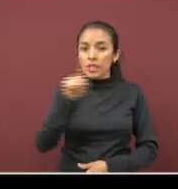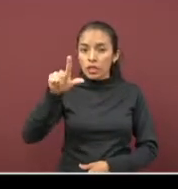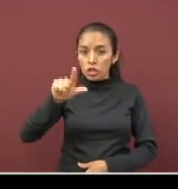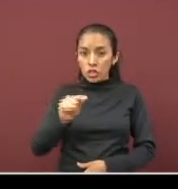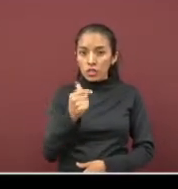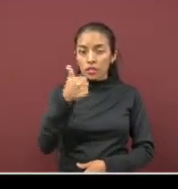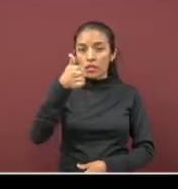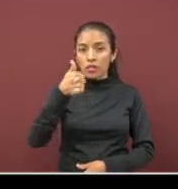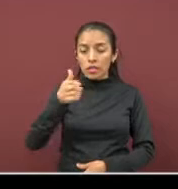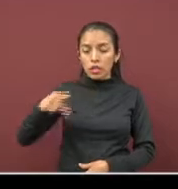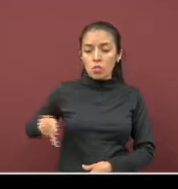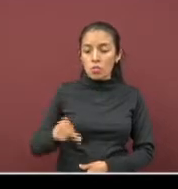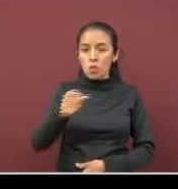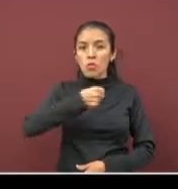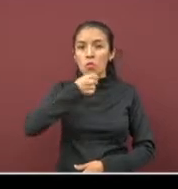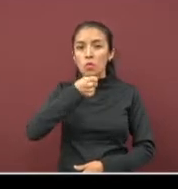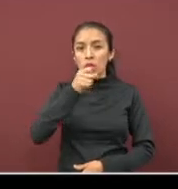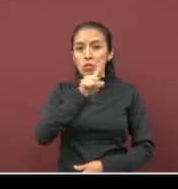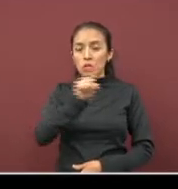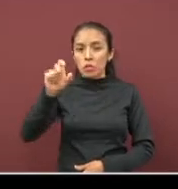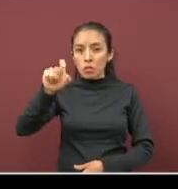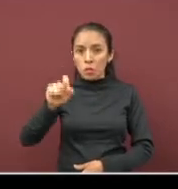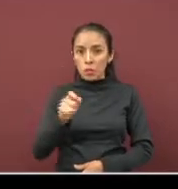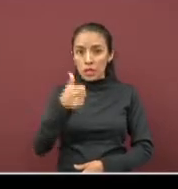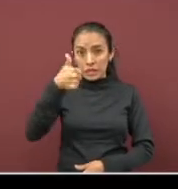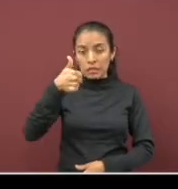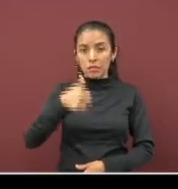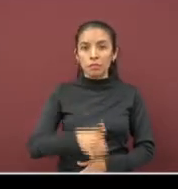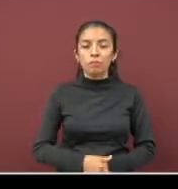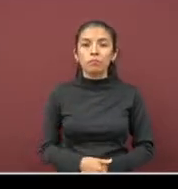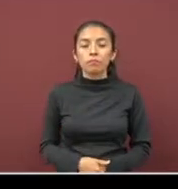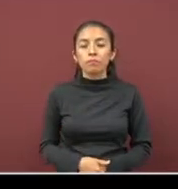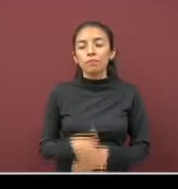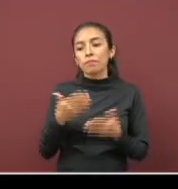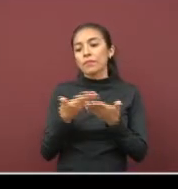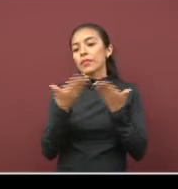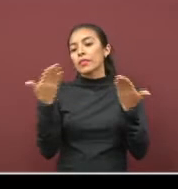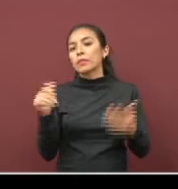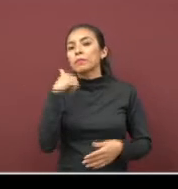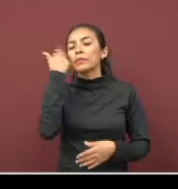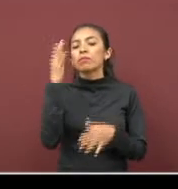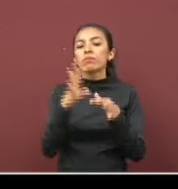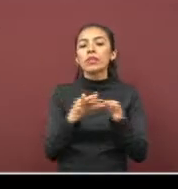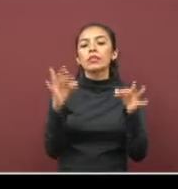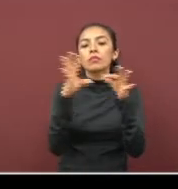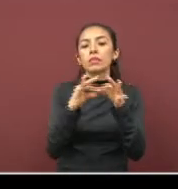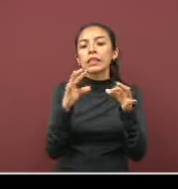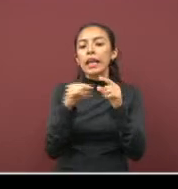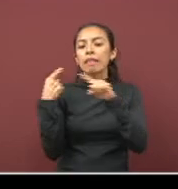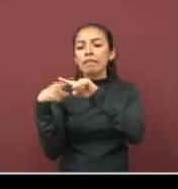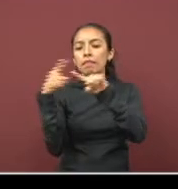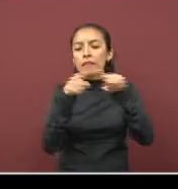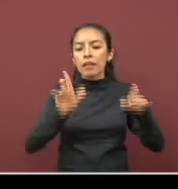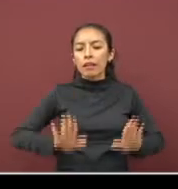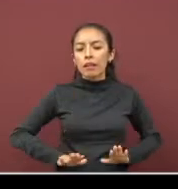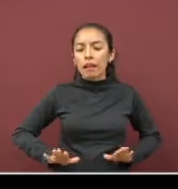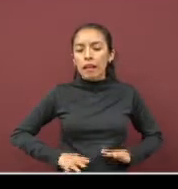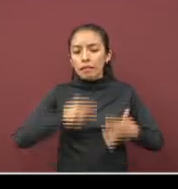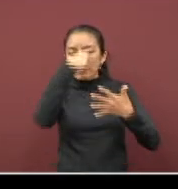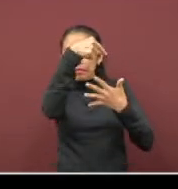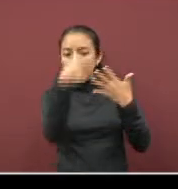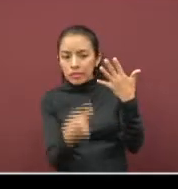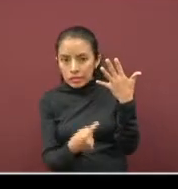puebloviejo 126 en esta ocasión les comento las diferentes características clínicas